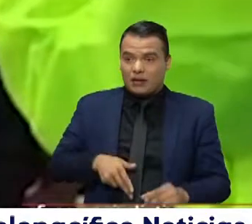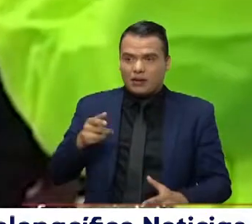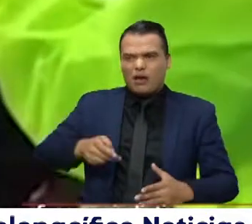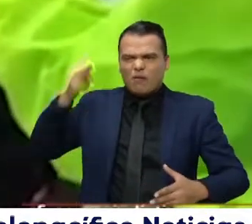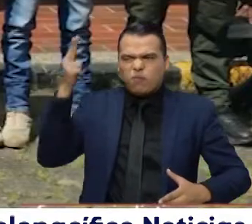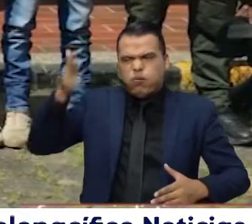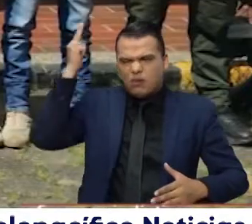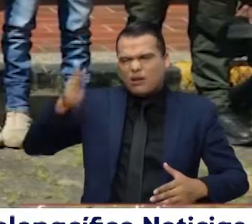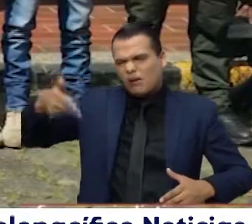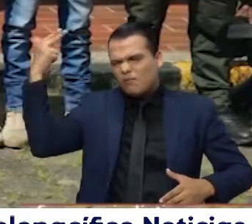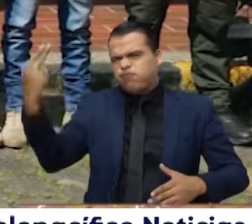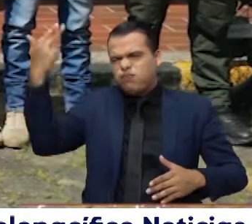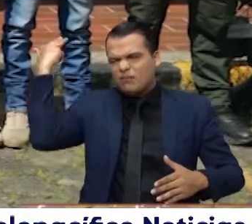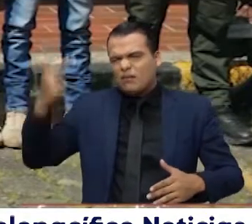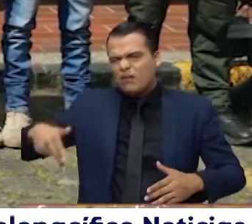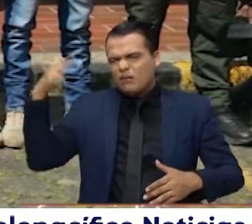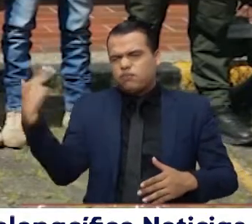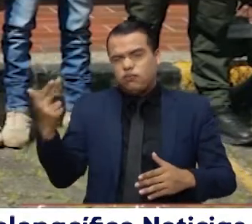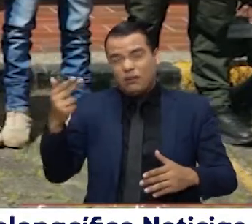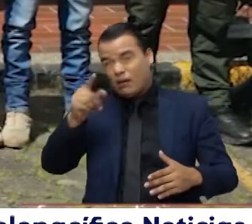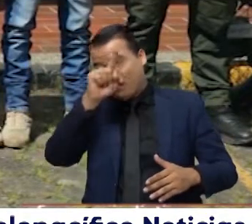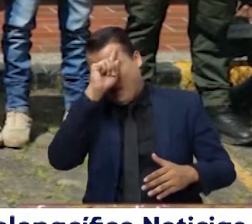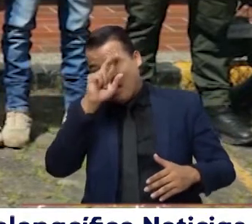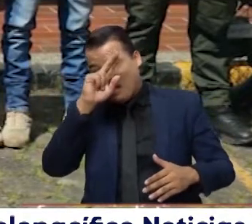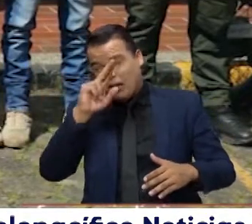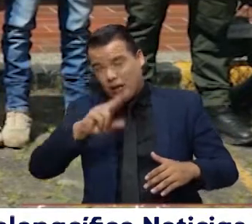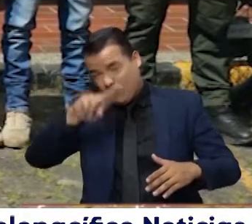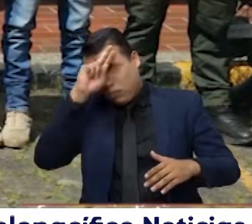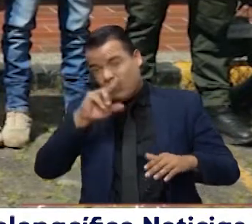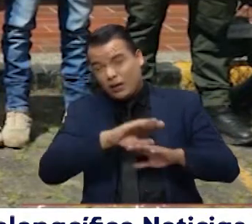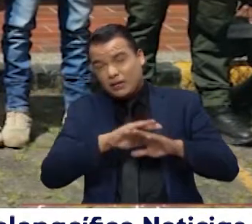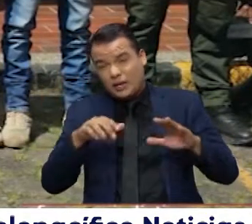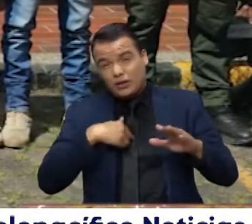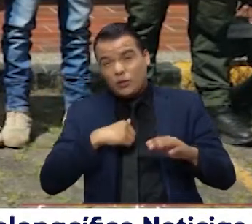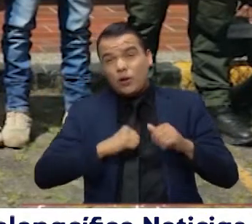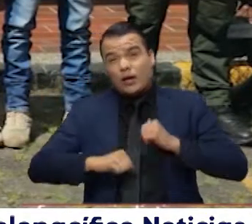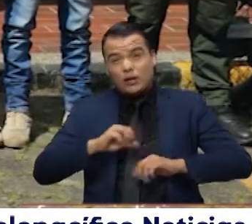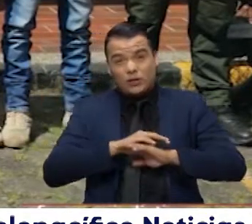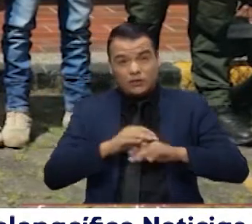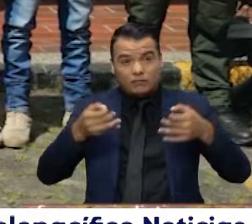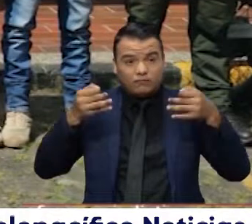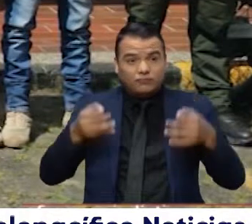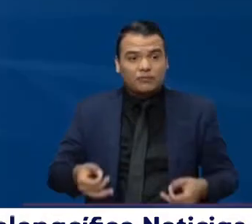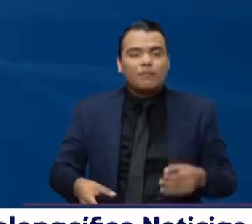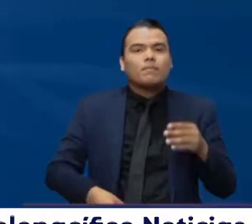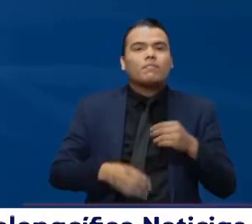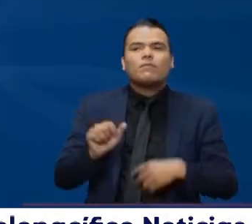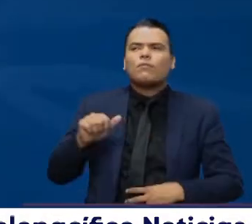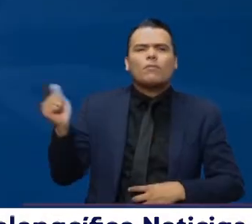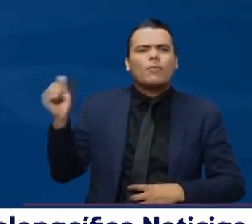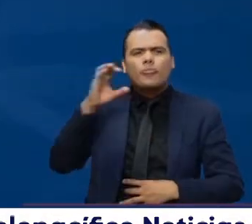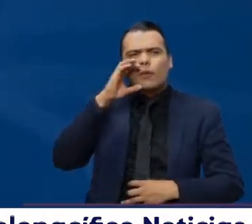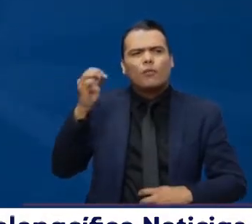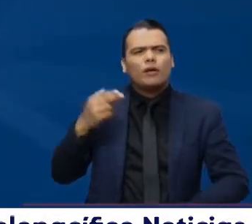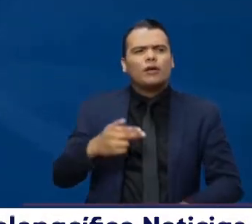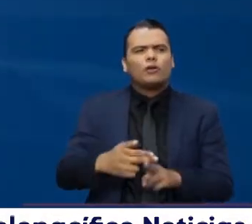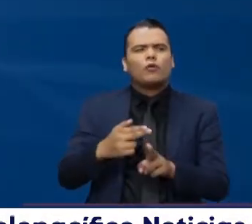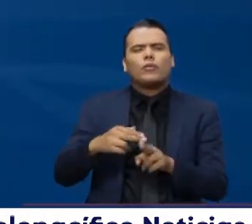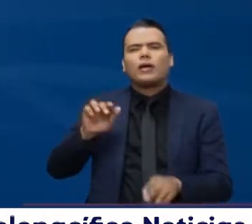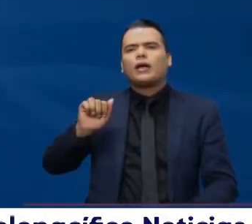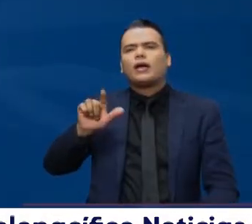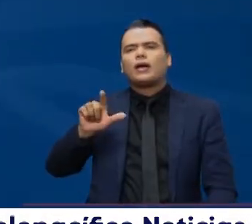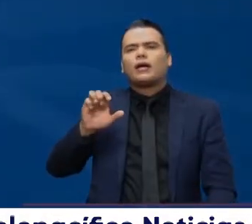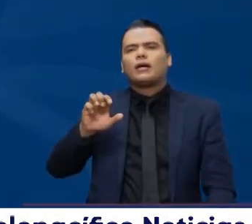llevaban. Alejandro Blandón Ordóñez le propinó un disparo con arma de fuego. Finalmente, John